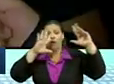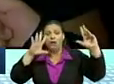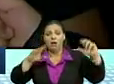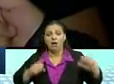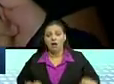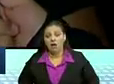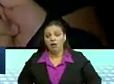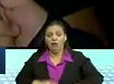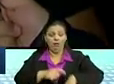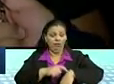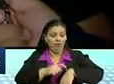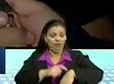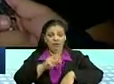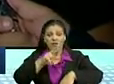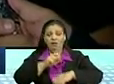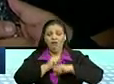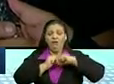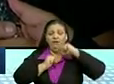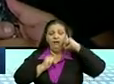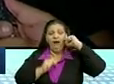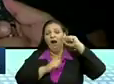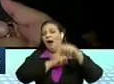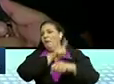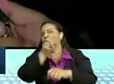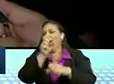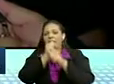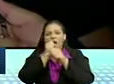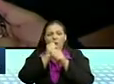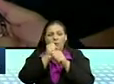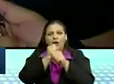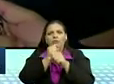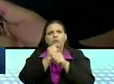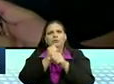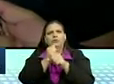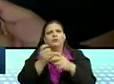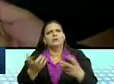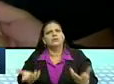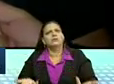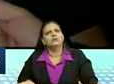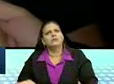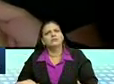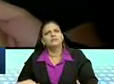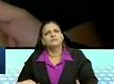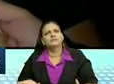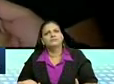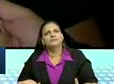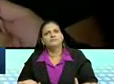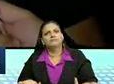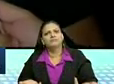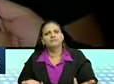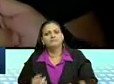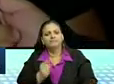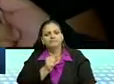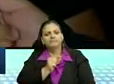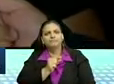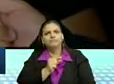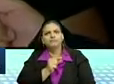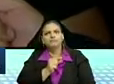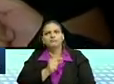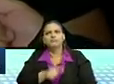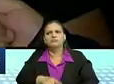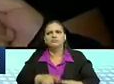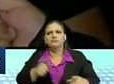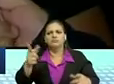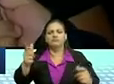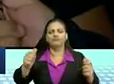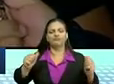se levanta sacándose la madre para ganarse un sueldito por ahí a duras penas empatado. Y los otros viven a cuerpo de